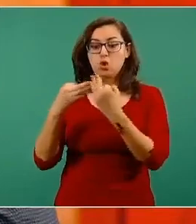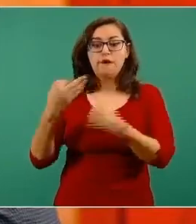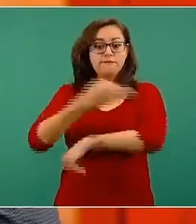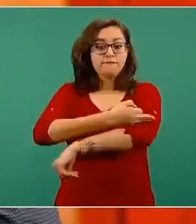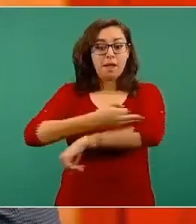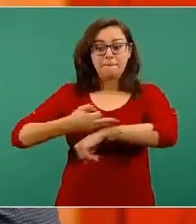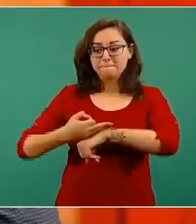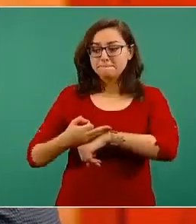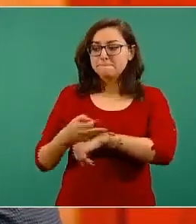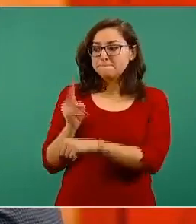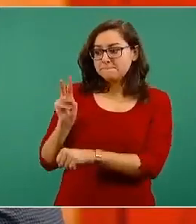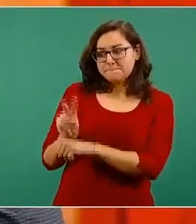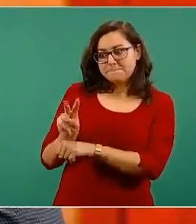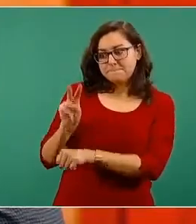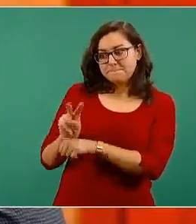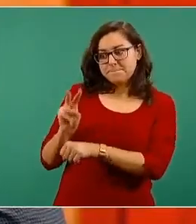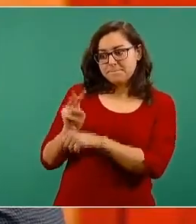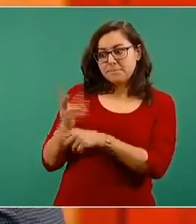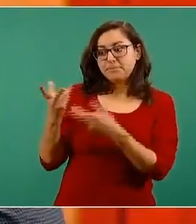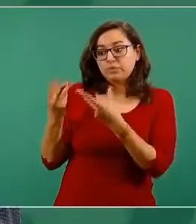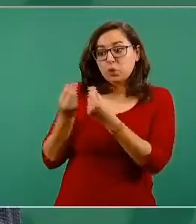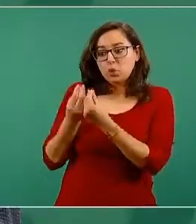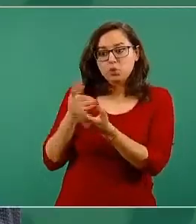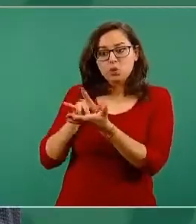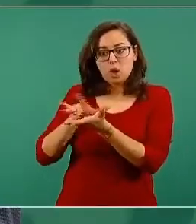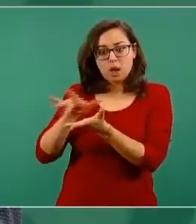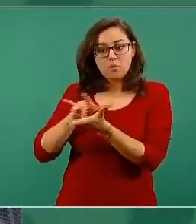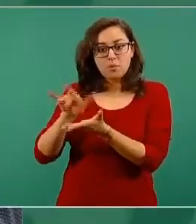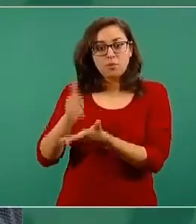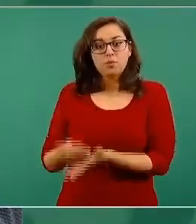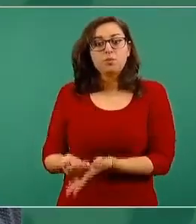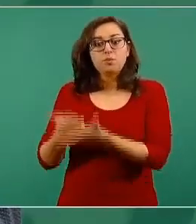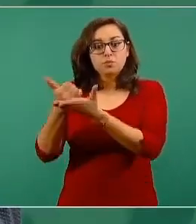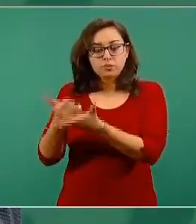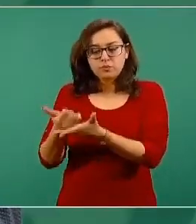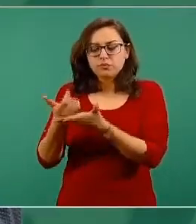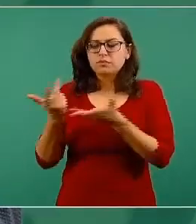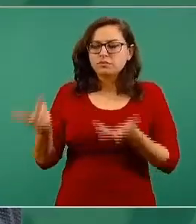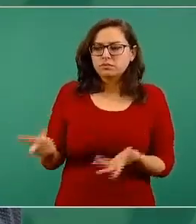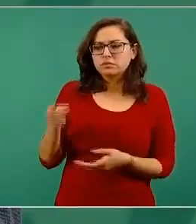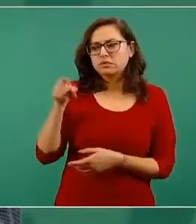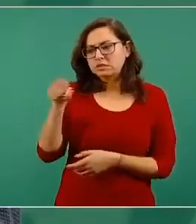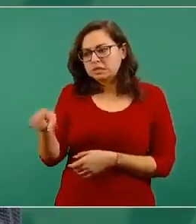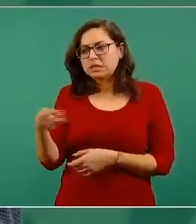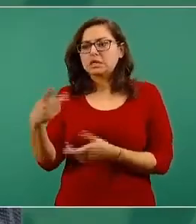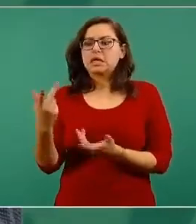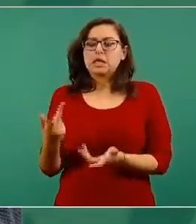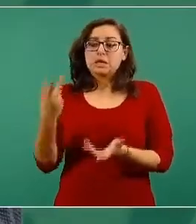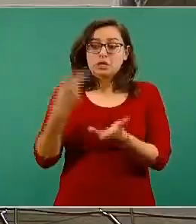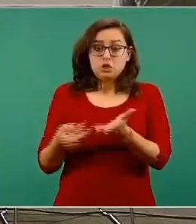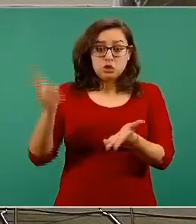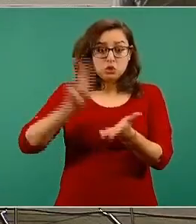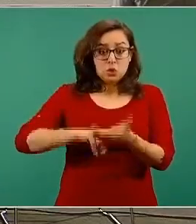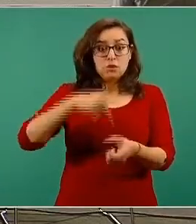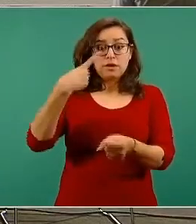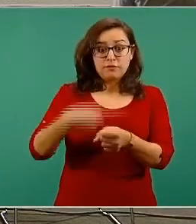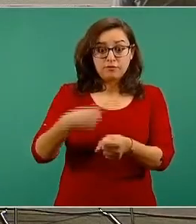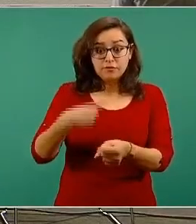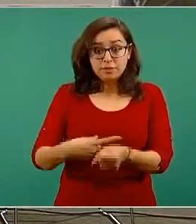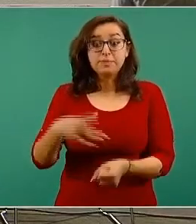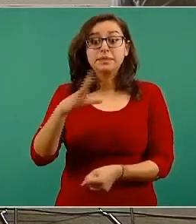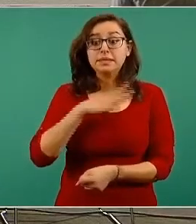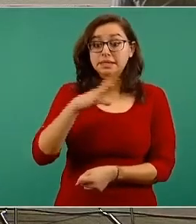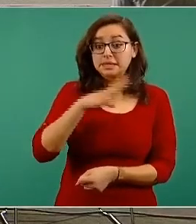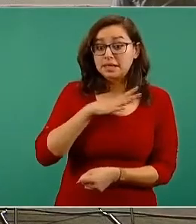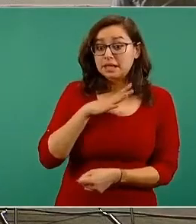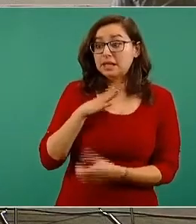cercanos, directos a las personas adultas mayores, el saber si tienen comorbilidades, el saber si tienen